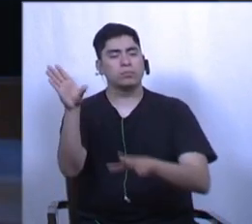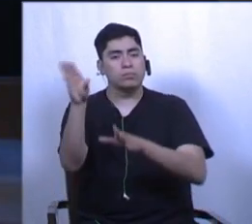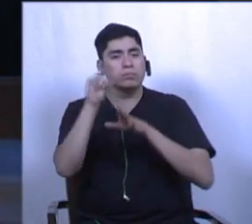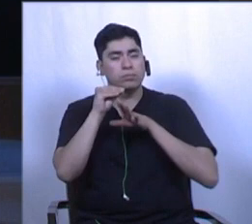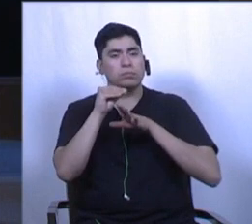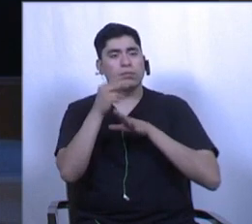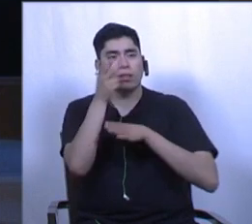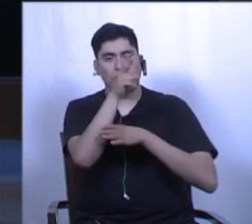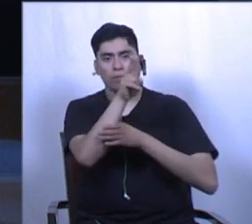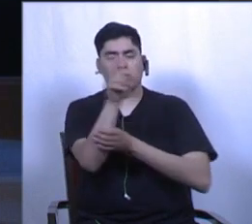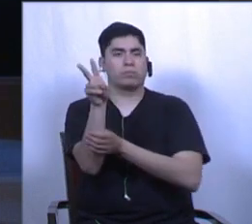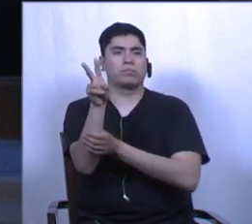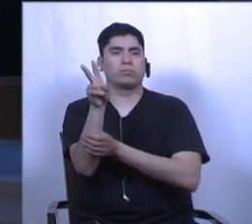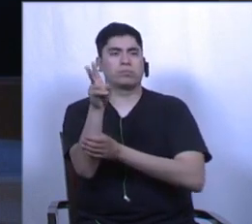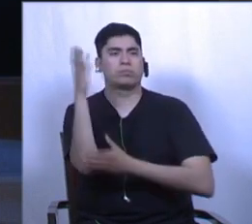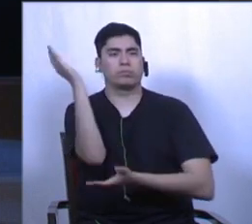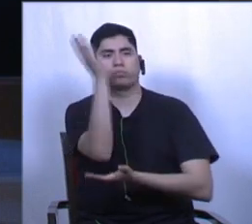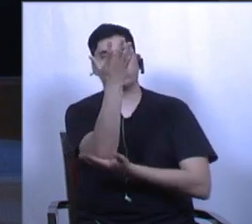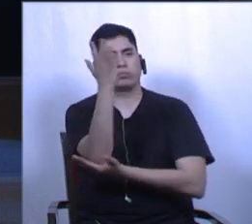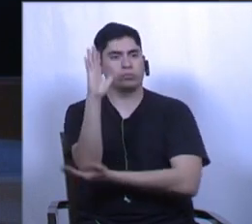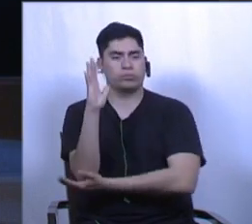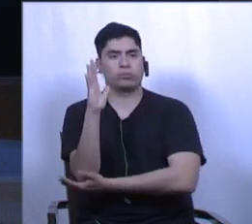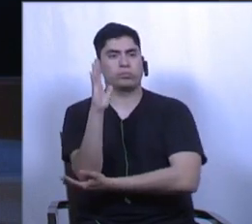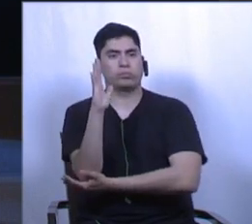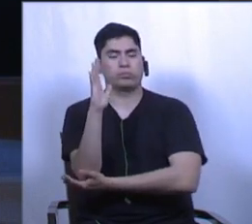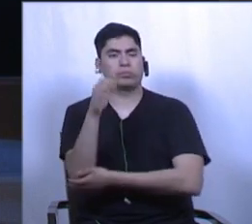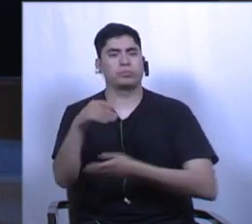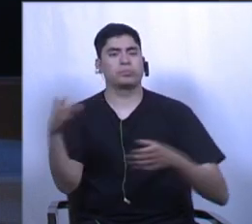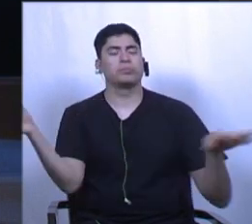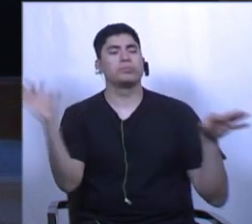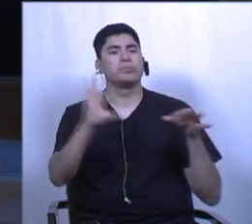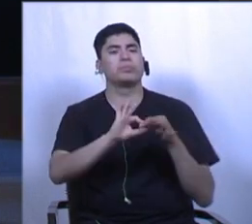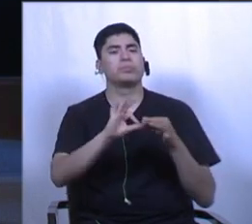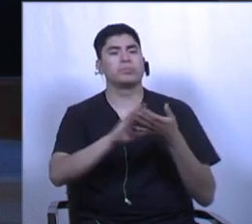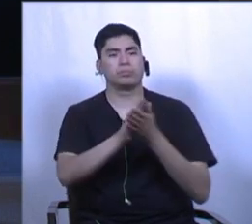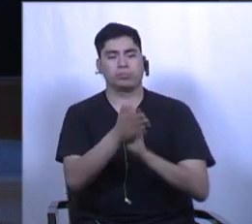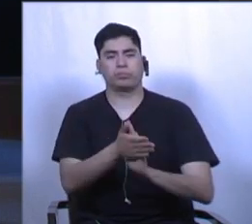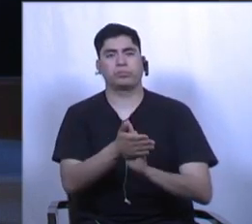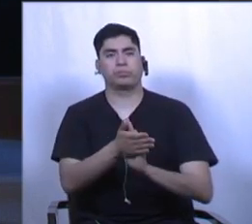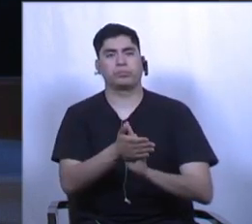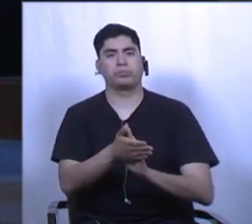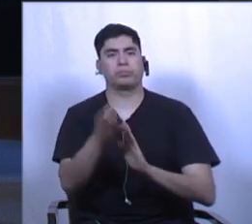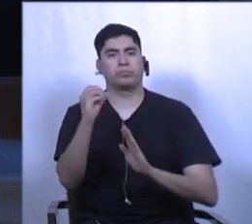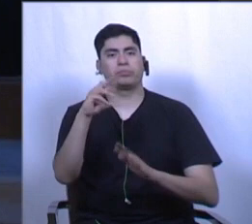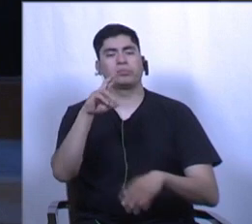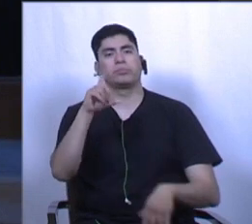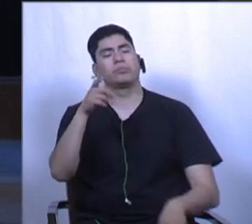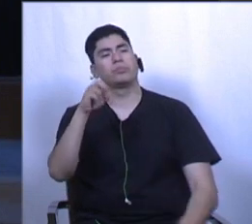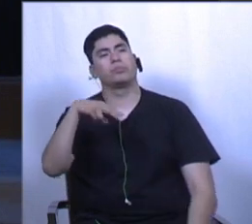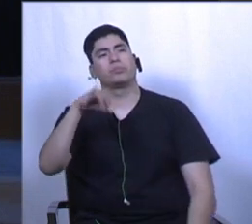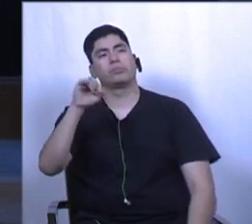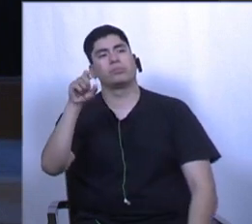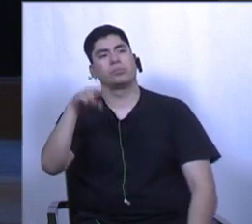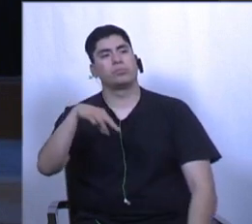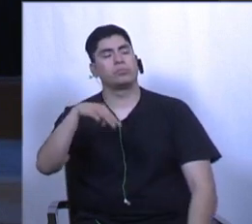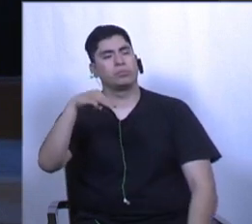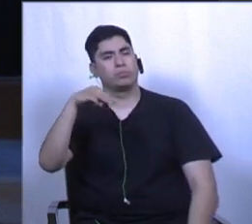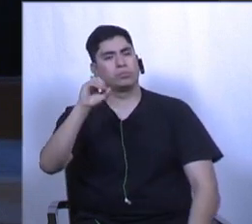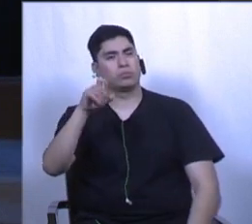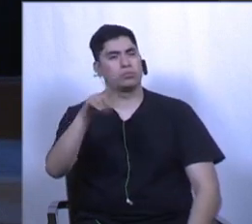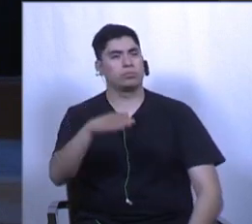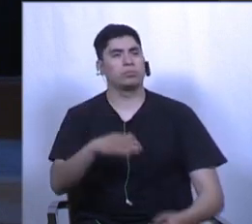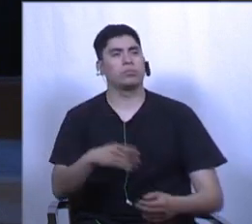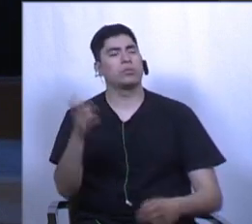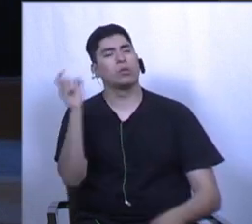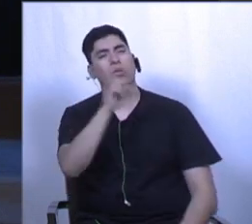que existe un árbol de la vida universal que conecta a todos los organismos y podemos comparar cualquier comunidades rojo, amarillo y